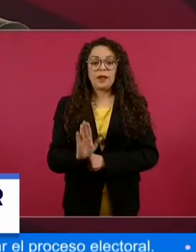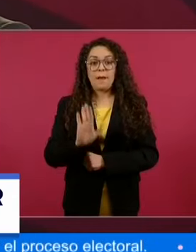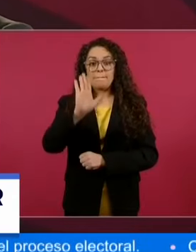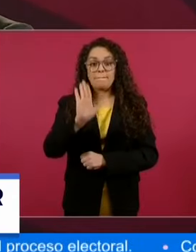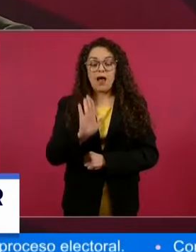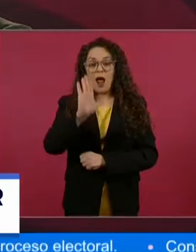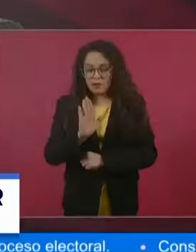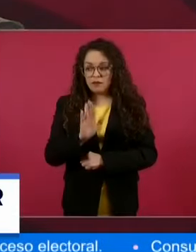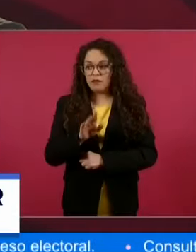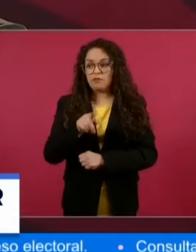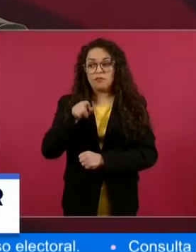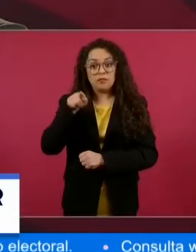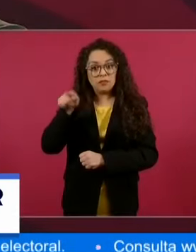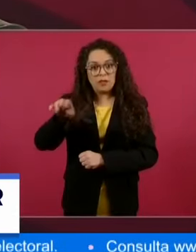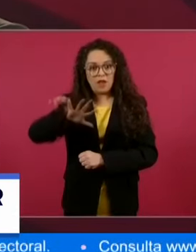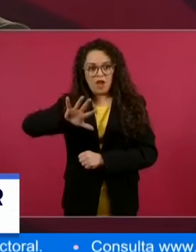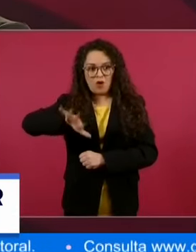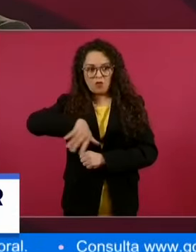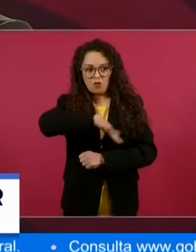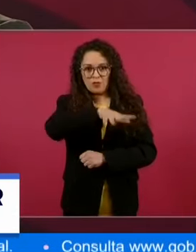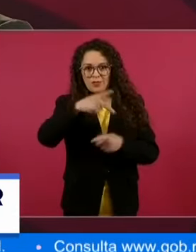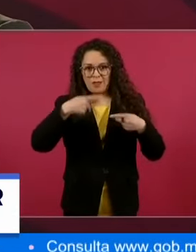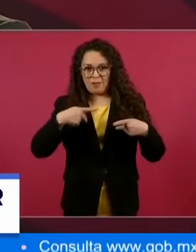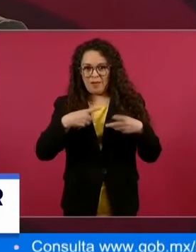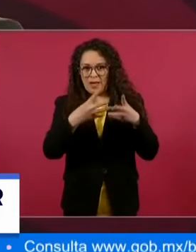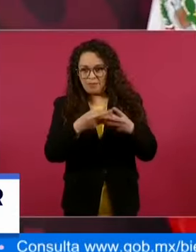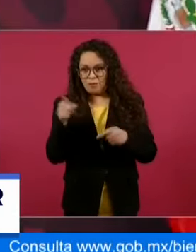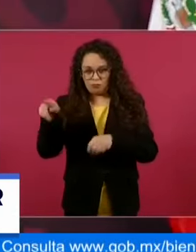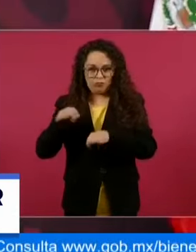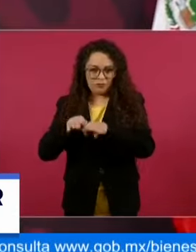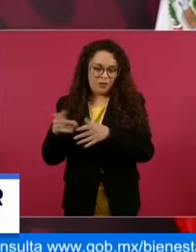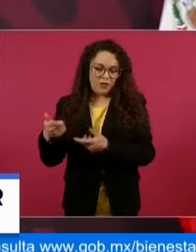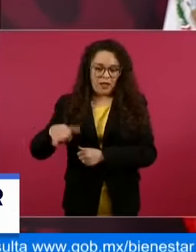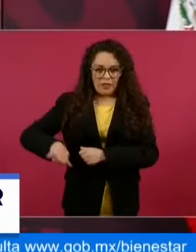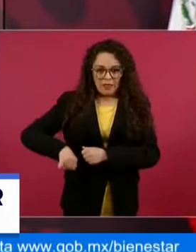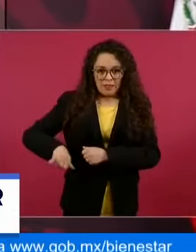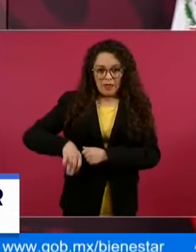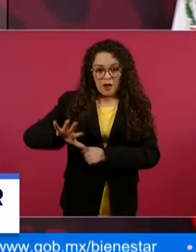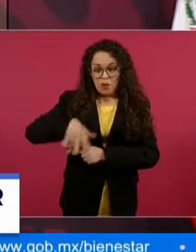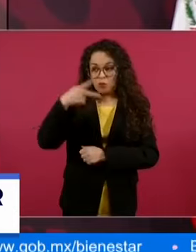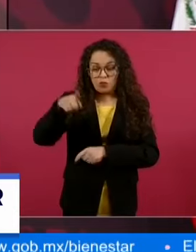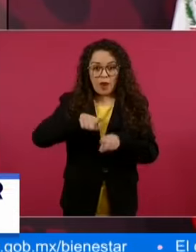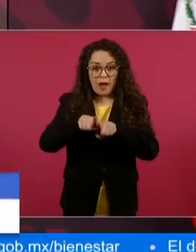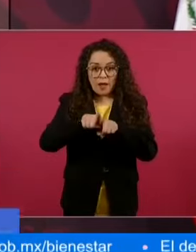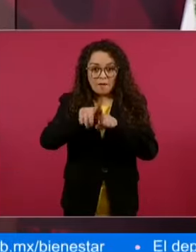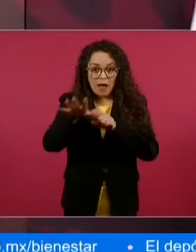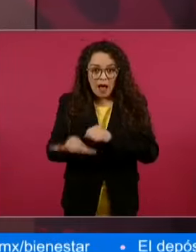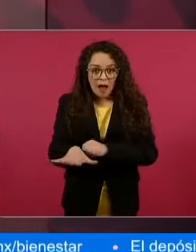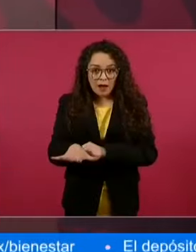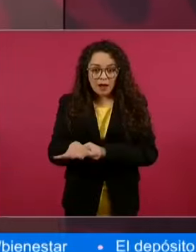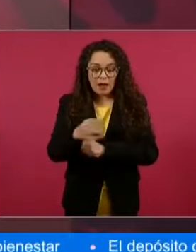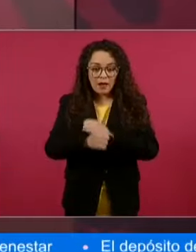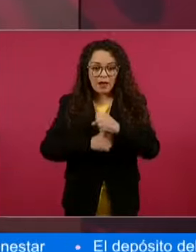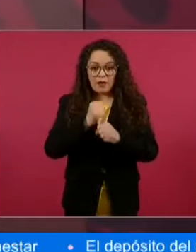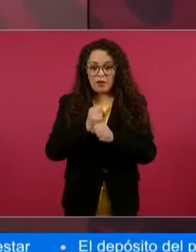que ella hacía muy bien de buscar a una hermana desaparecida en el 2018.